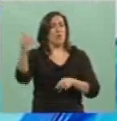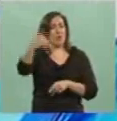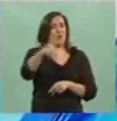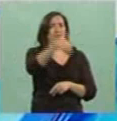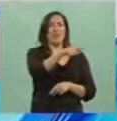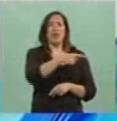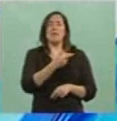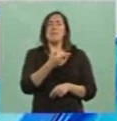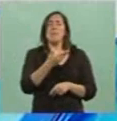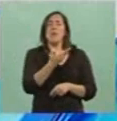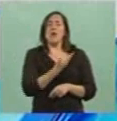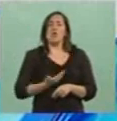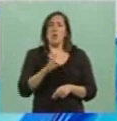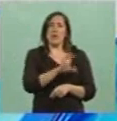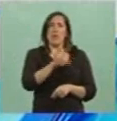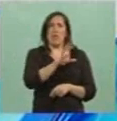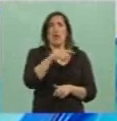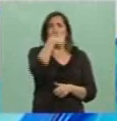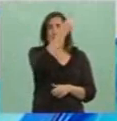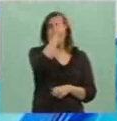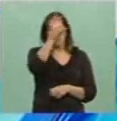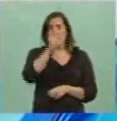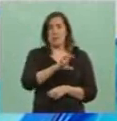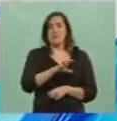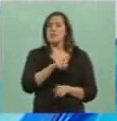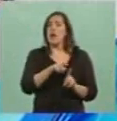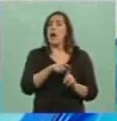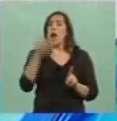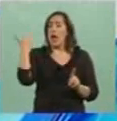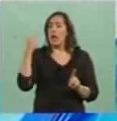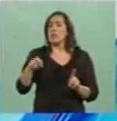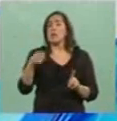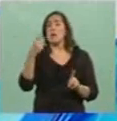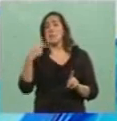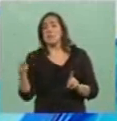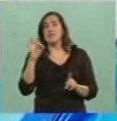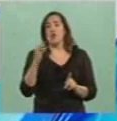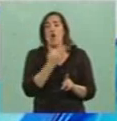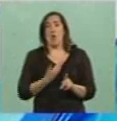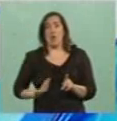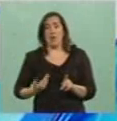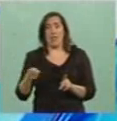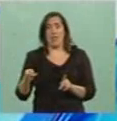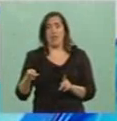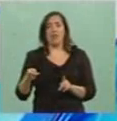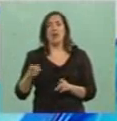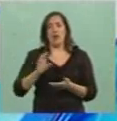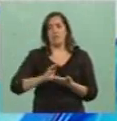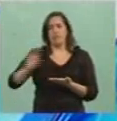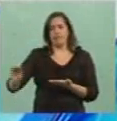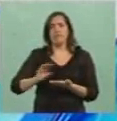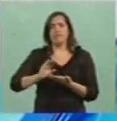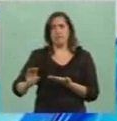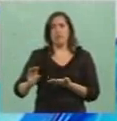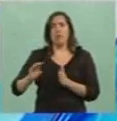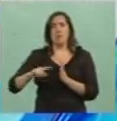querida provincia que puede dar fe cuando le tocó ser vicegobernador antes de ser gobernador, lo que recibían en